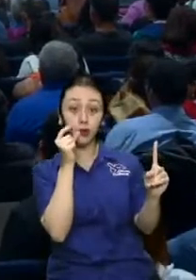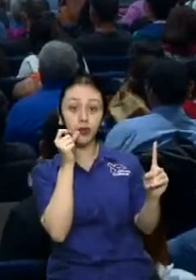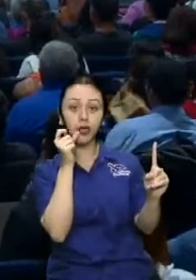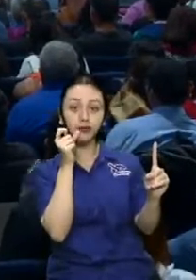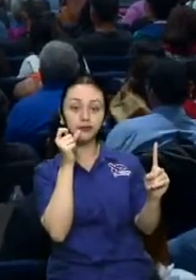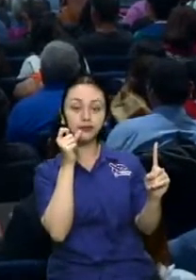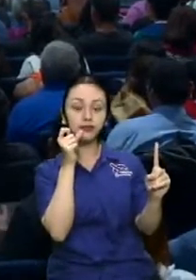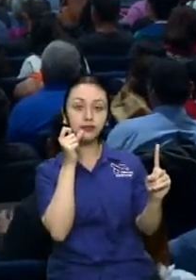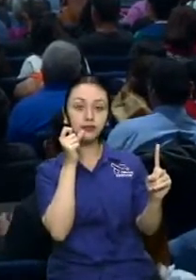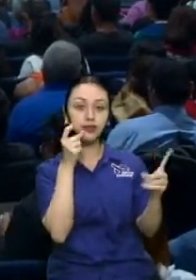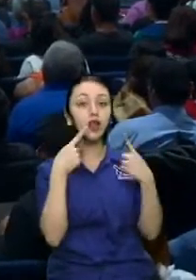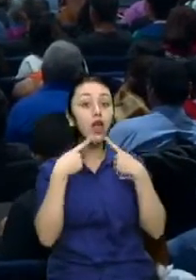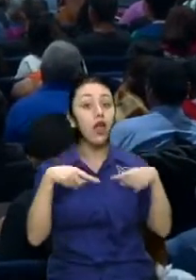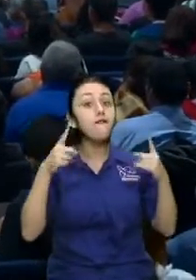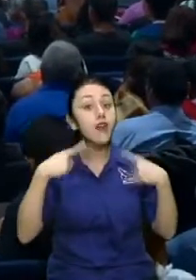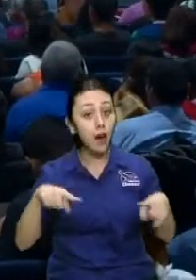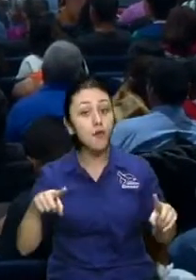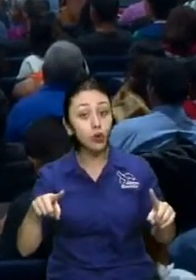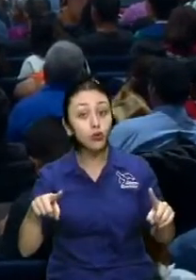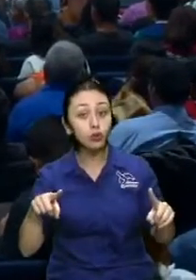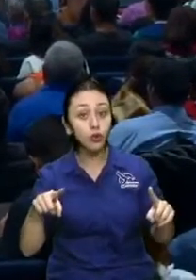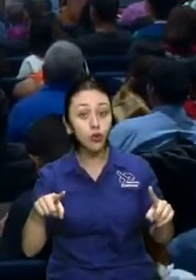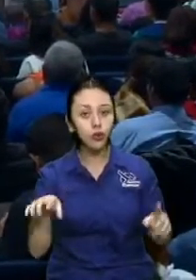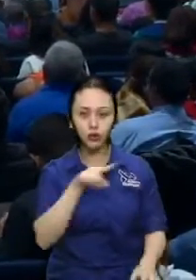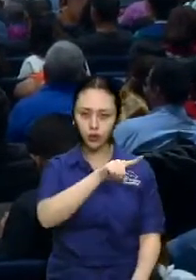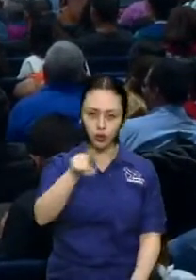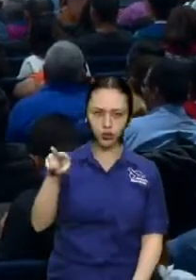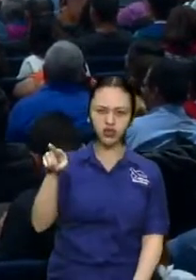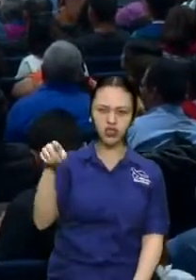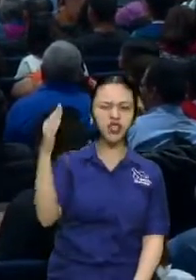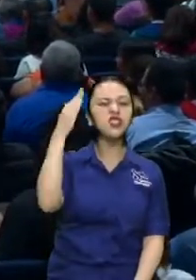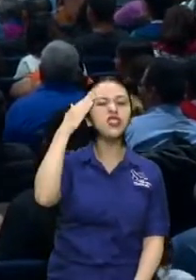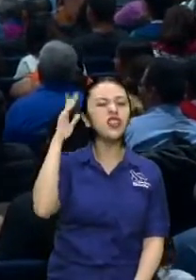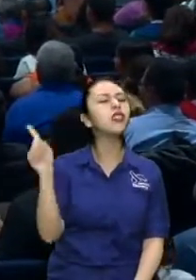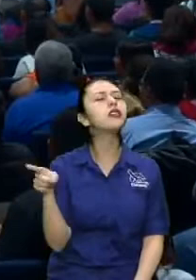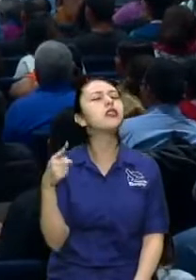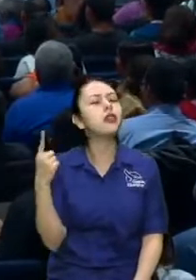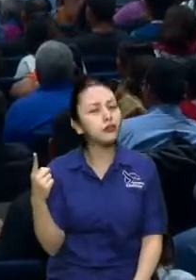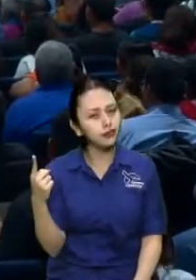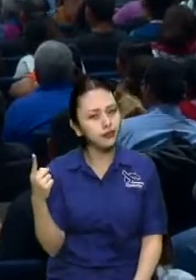Alá, usted sí que no sabe nada de box. Mejor me hubiera dicho que no sabía nada de Oscar de la Hoya.